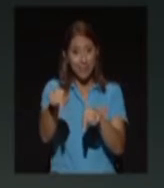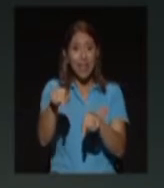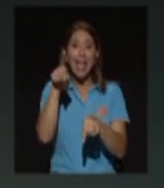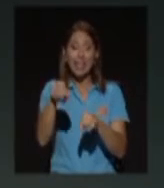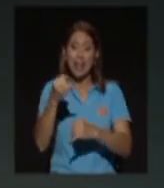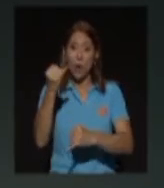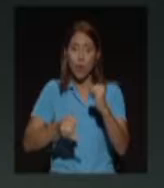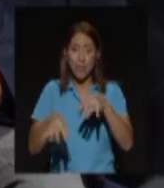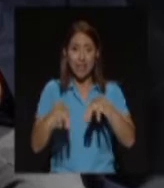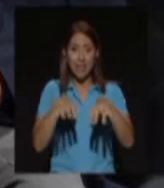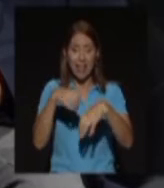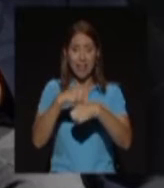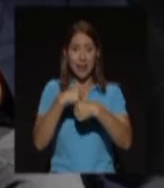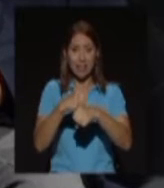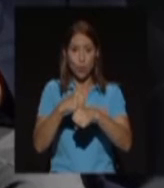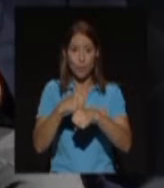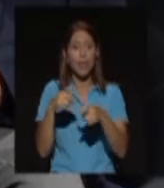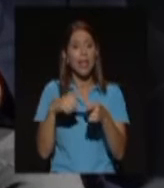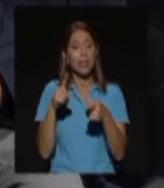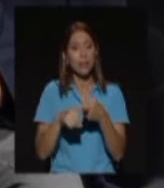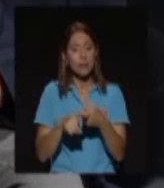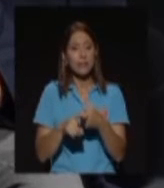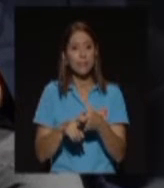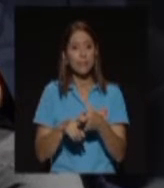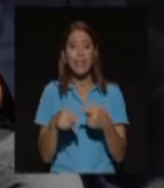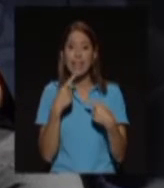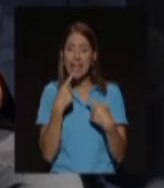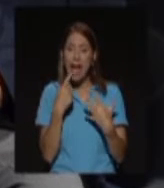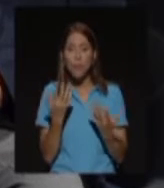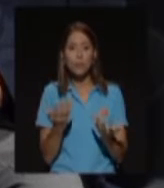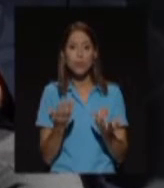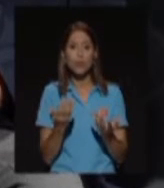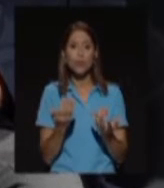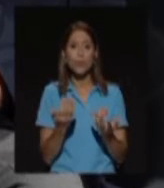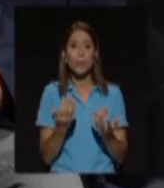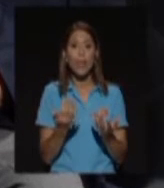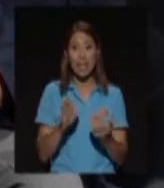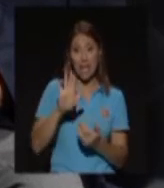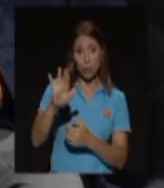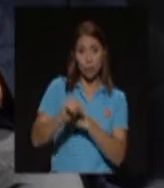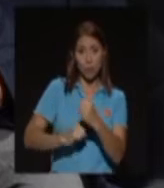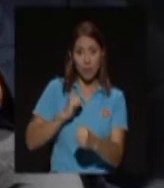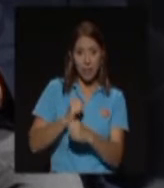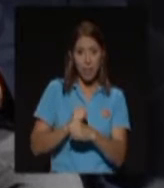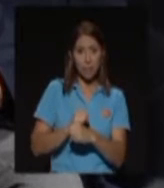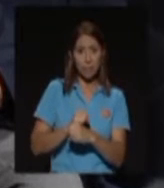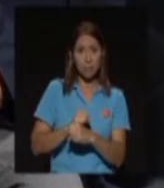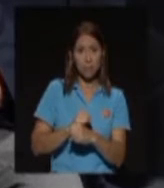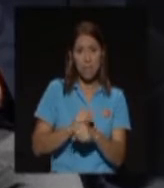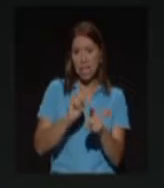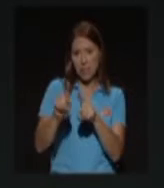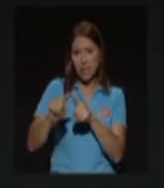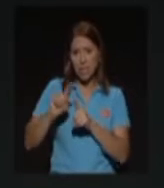que realizó. De manera que, digamos, a la edad que él tenía, a una serie de